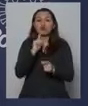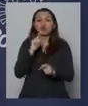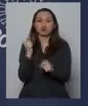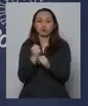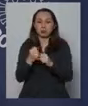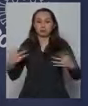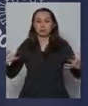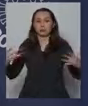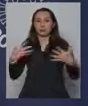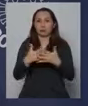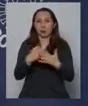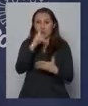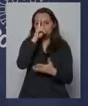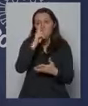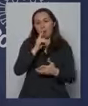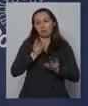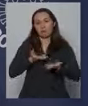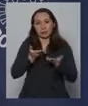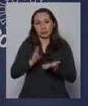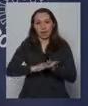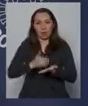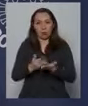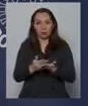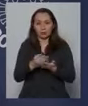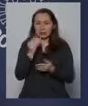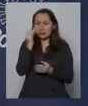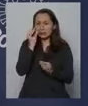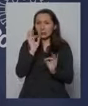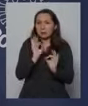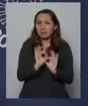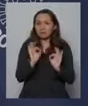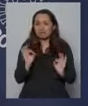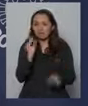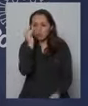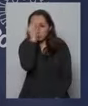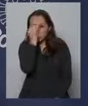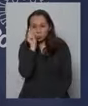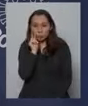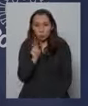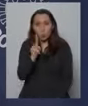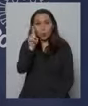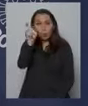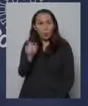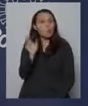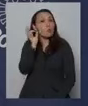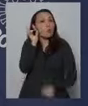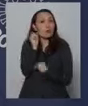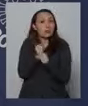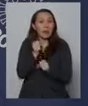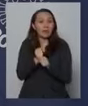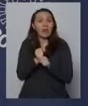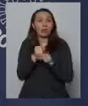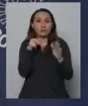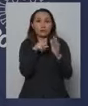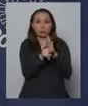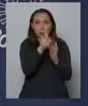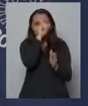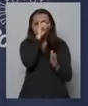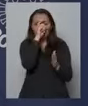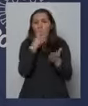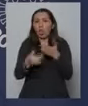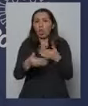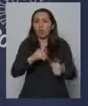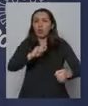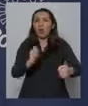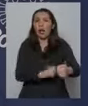integrado COVID-19. Especial preocupación nos tiene una trabajadora de salud que está hospitalizada en la región